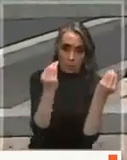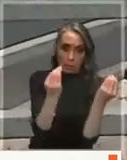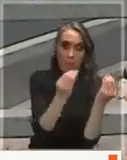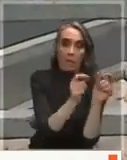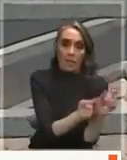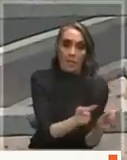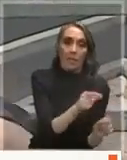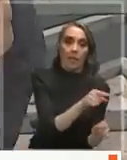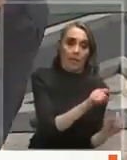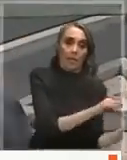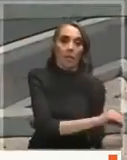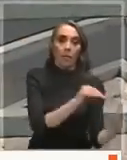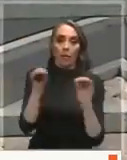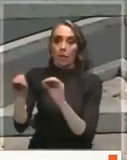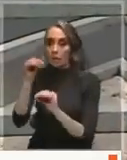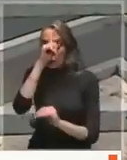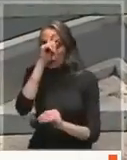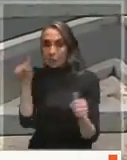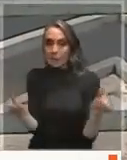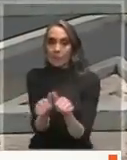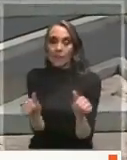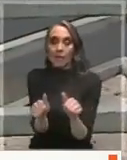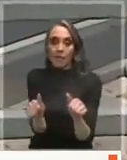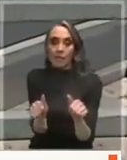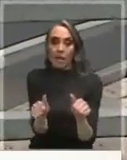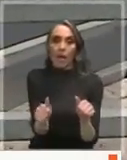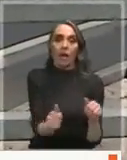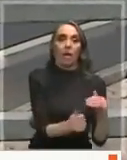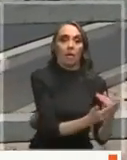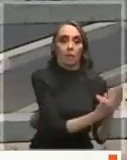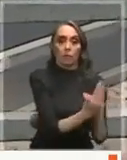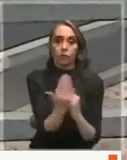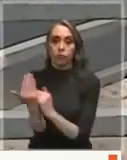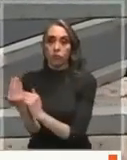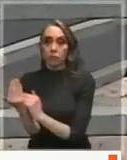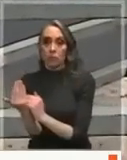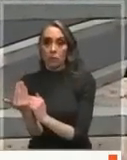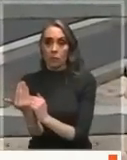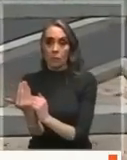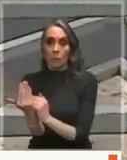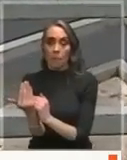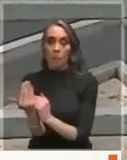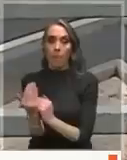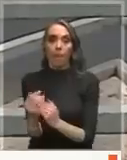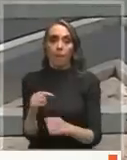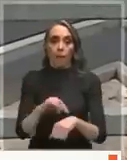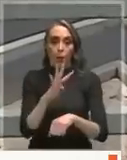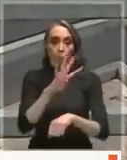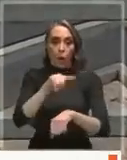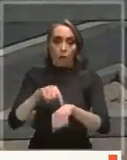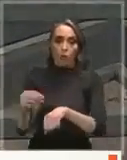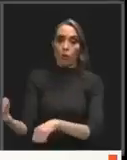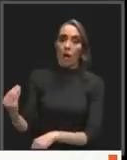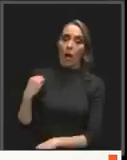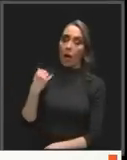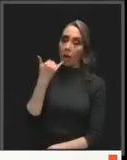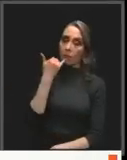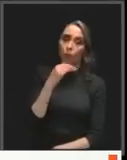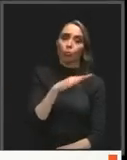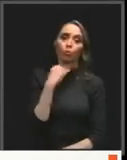lo habían llevado a la posta. Como está cerquita la posta, se lo habían llevado. Y a las 4 horas avisaron que falleció.